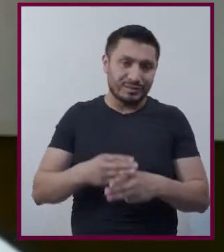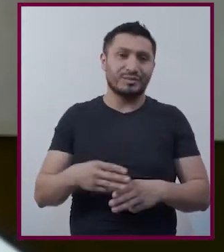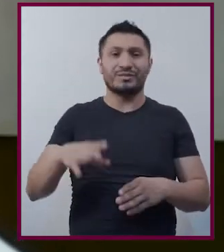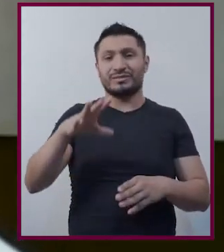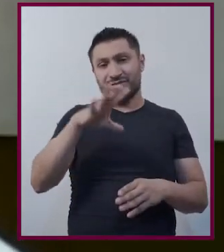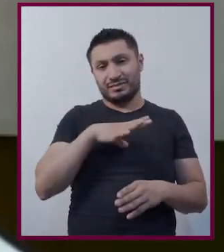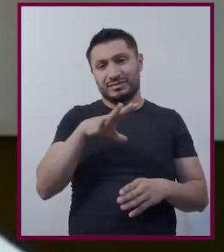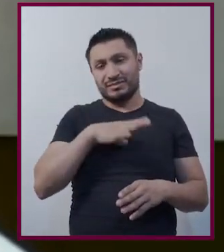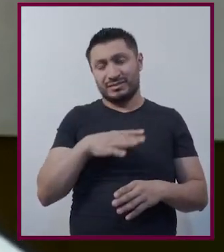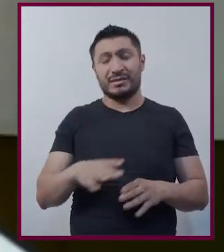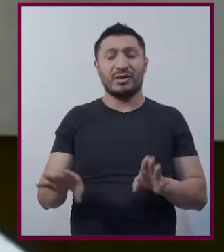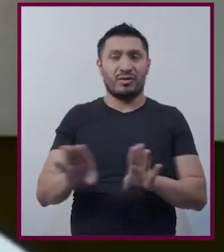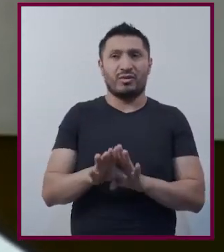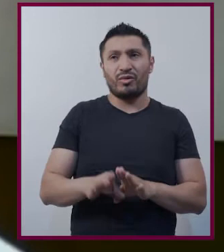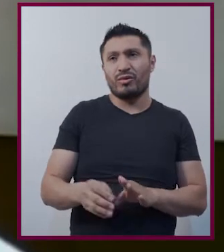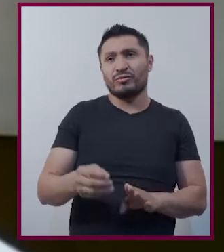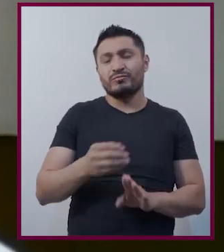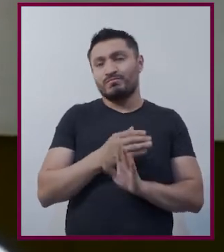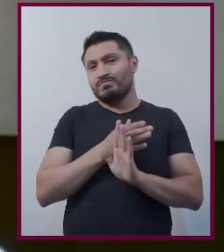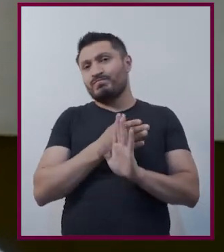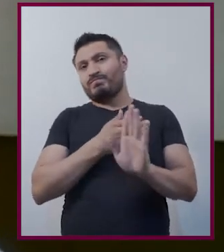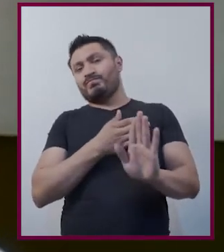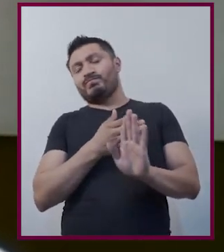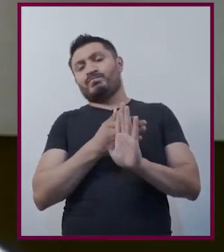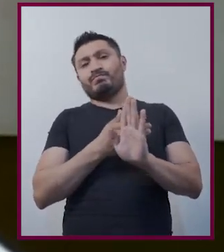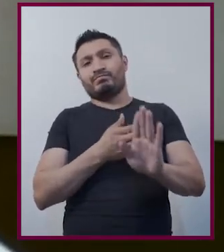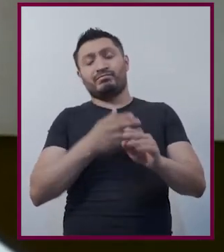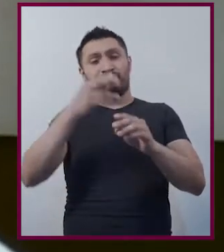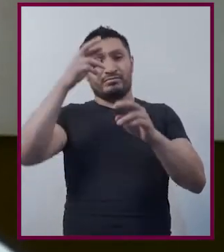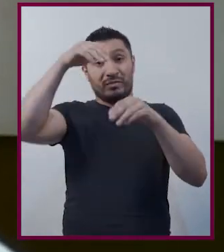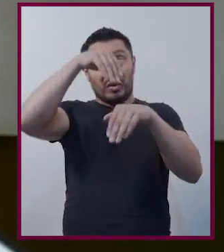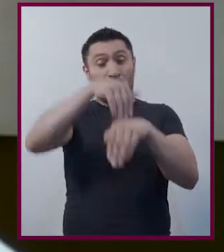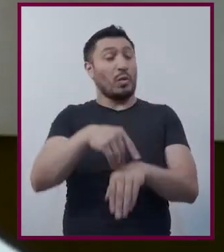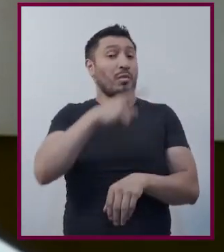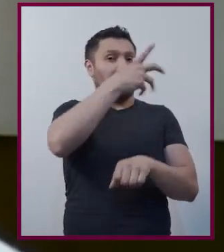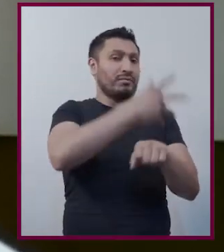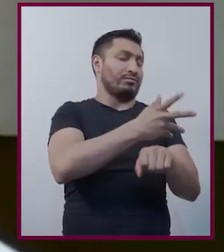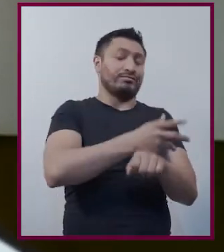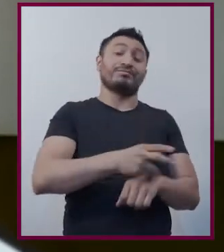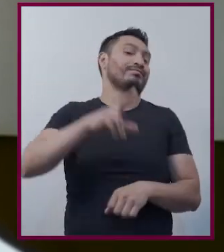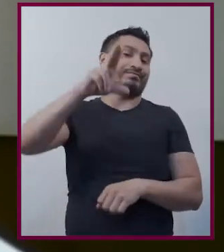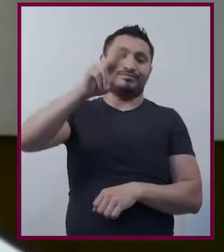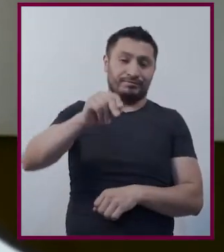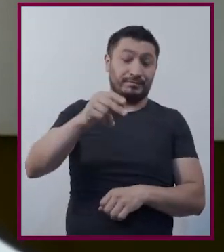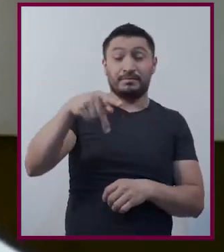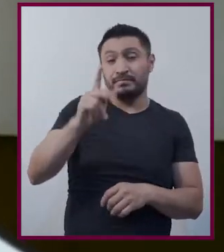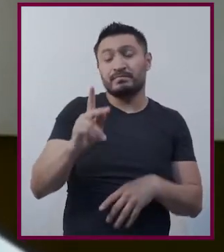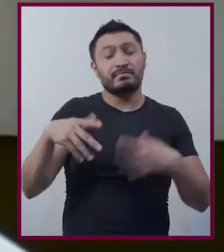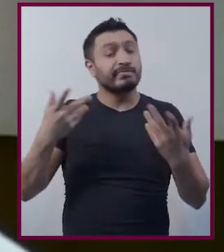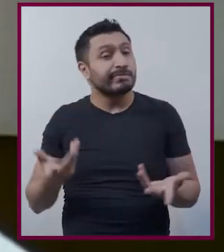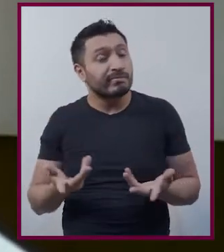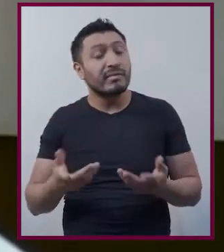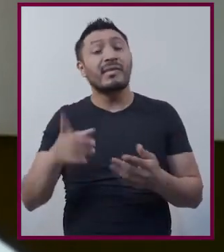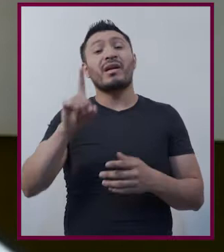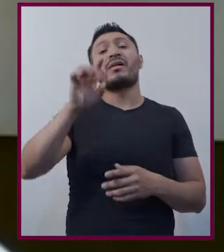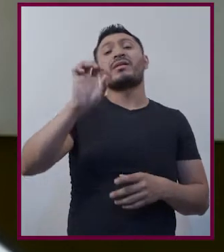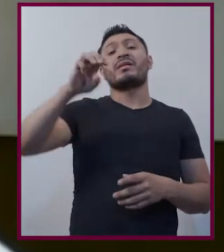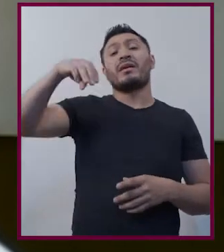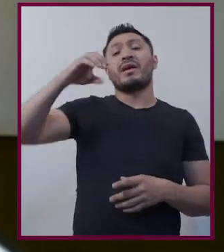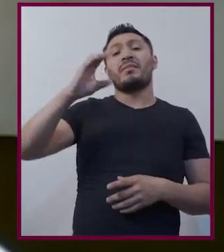hay resistencia a acatar las disposiciones de Estados Unidos, pero lo cierto es que la